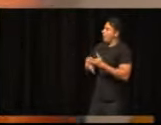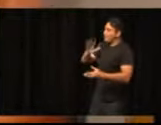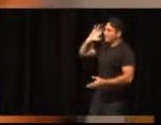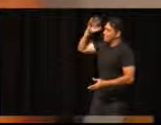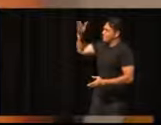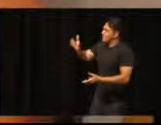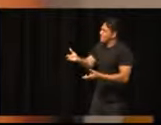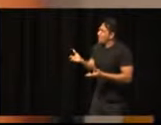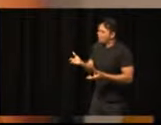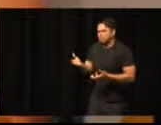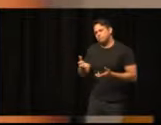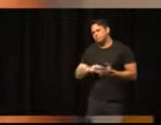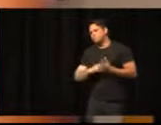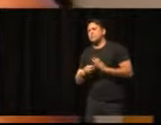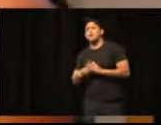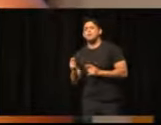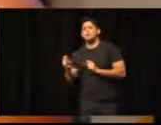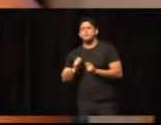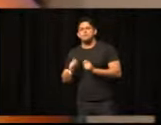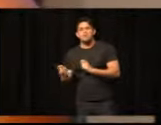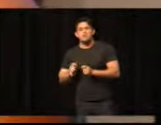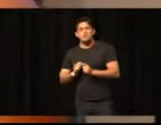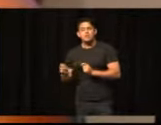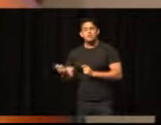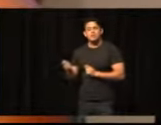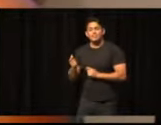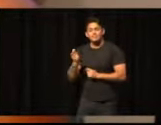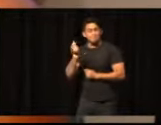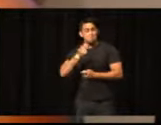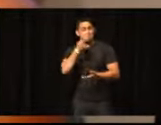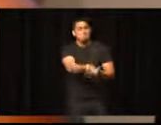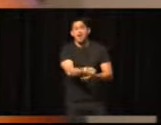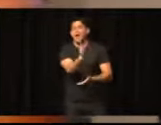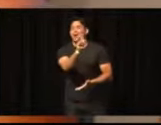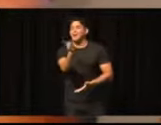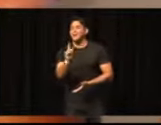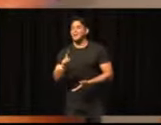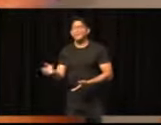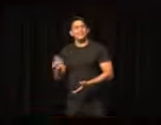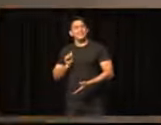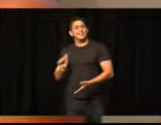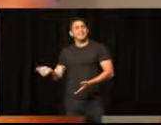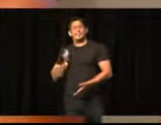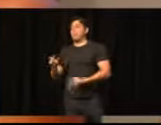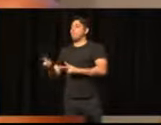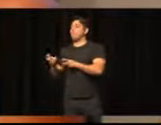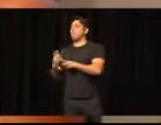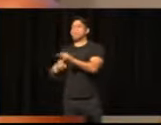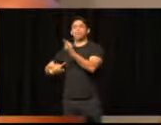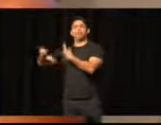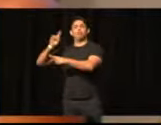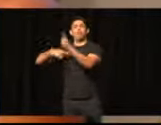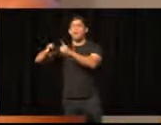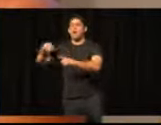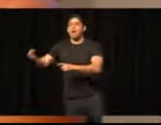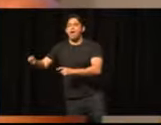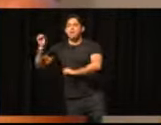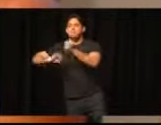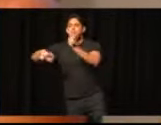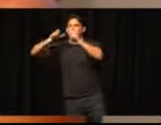trabajo voluntario, quiere decir, en materia económica, es mano de obra gratis y por lo tanto, lucro para las